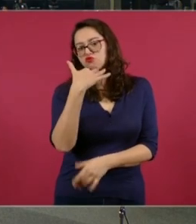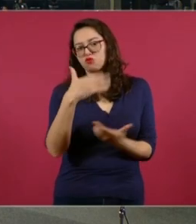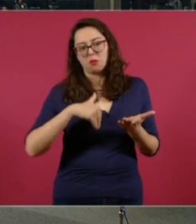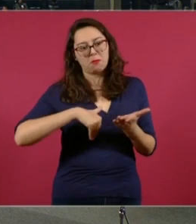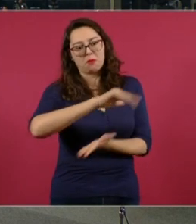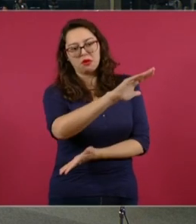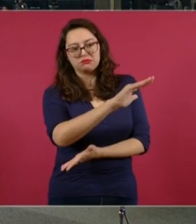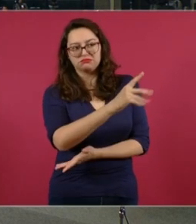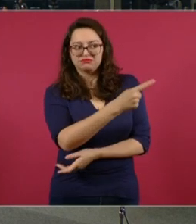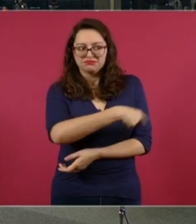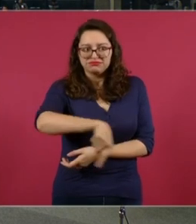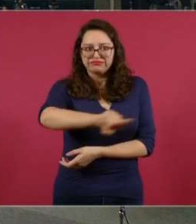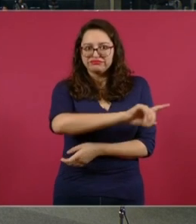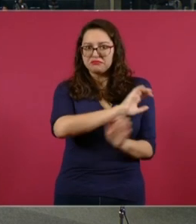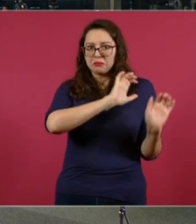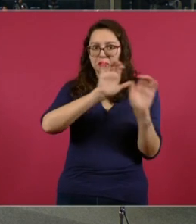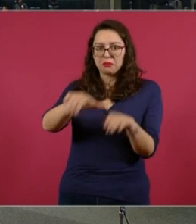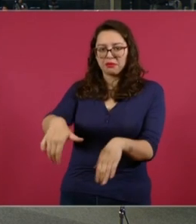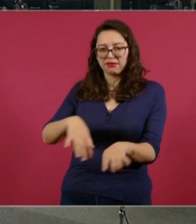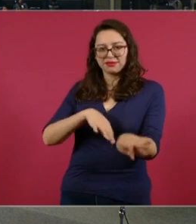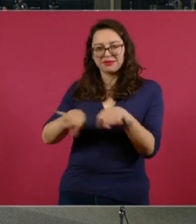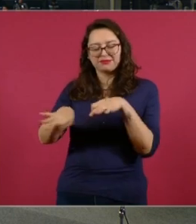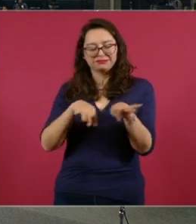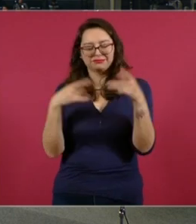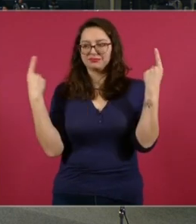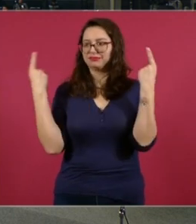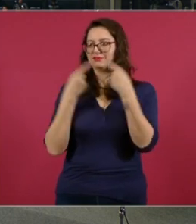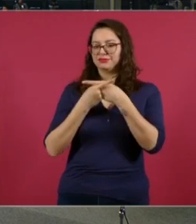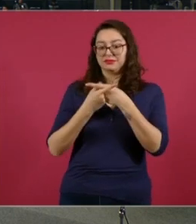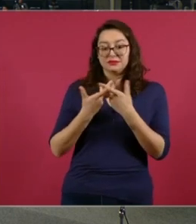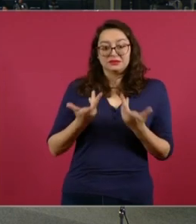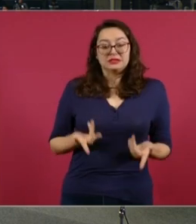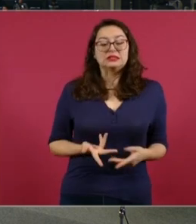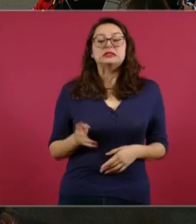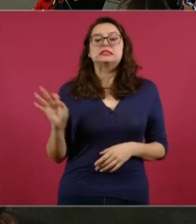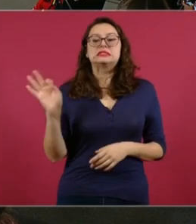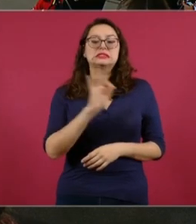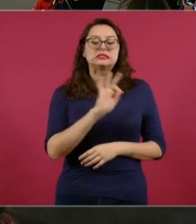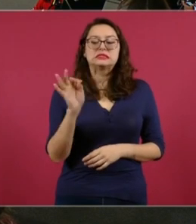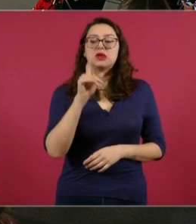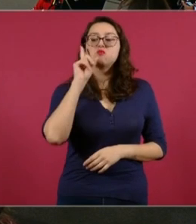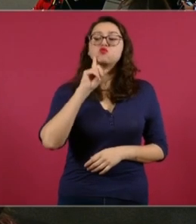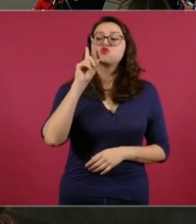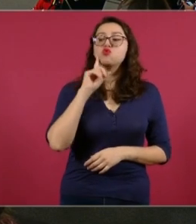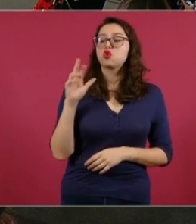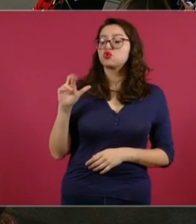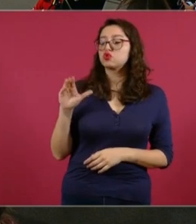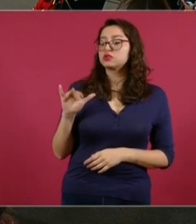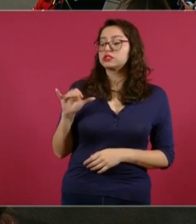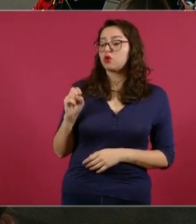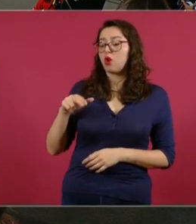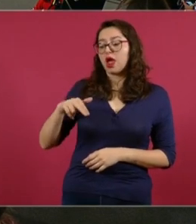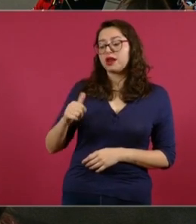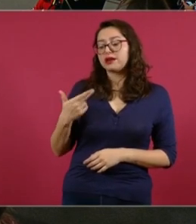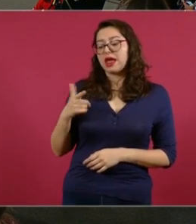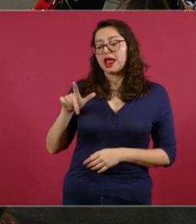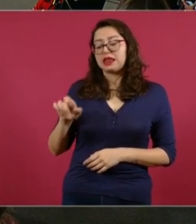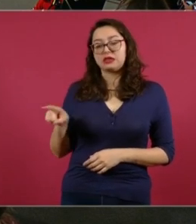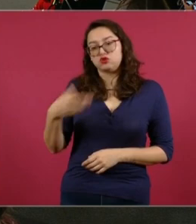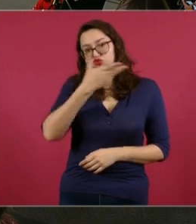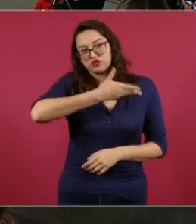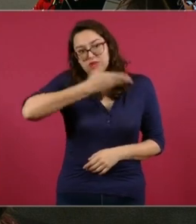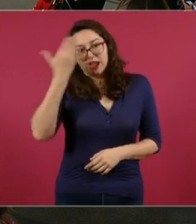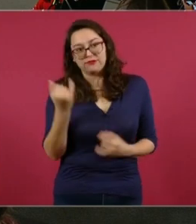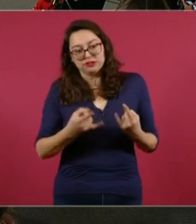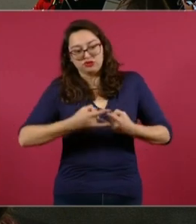corrupción. Quizá en ese sentido, pues la Rocío Nale no tenga nada que ver, no tenía conocimiento de esto, pero ¿usted qué opina de esto,